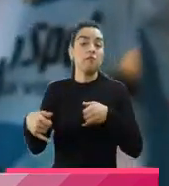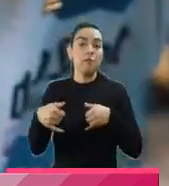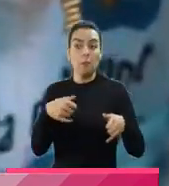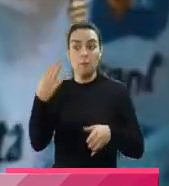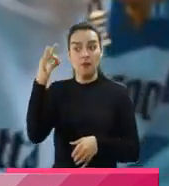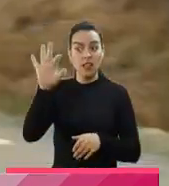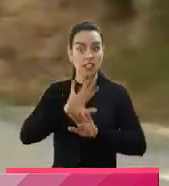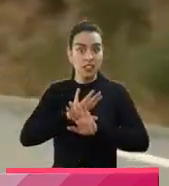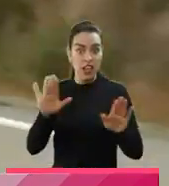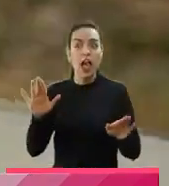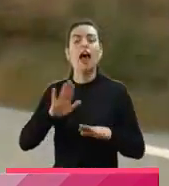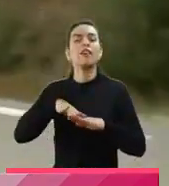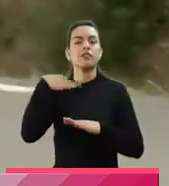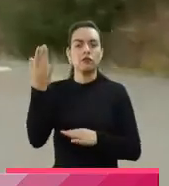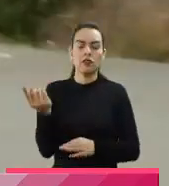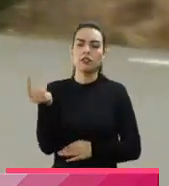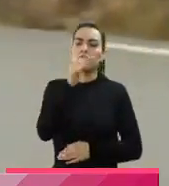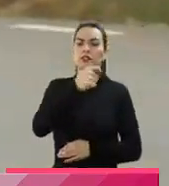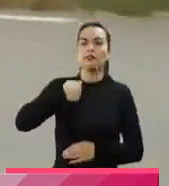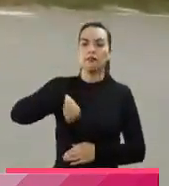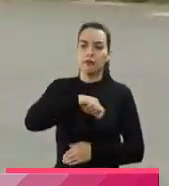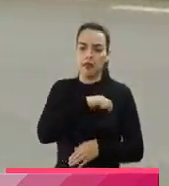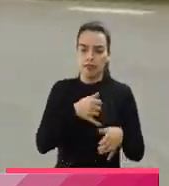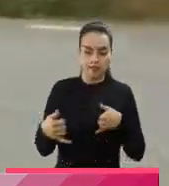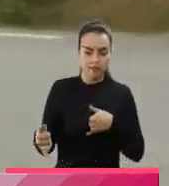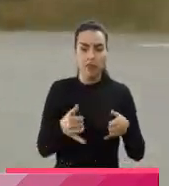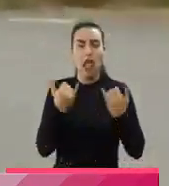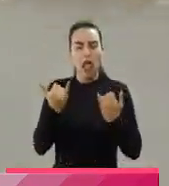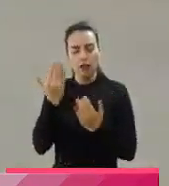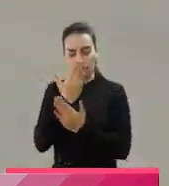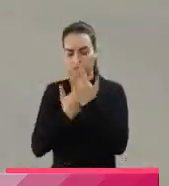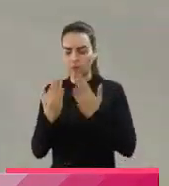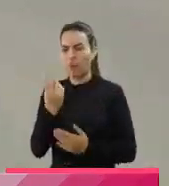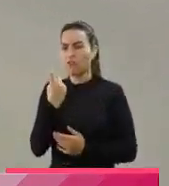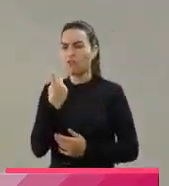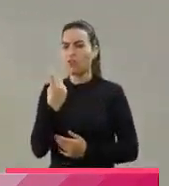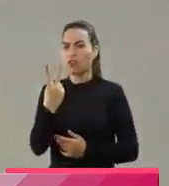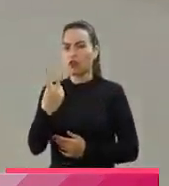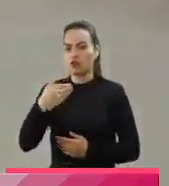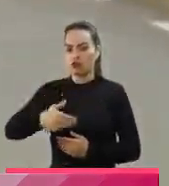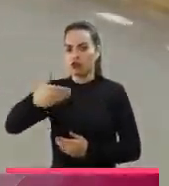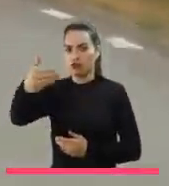Vuelta a España y analiza con su equipo las otras carreras que disputará en lo que resta del año.